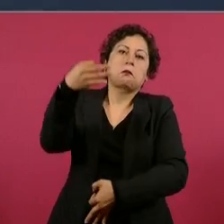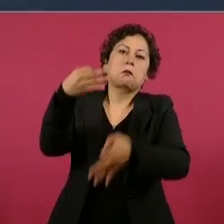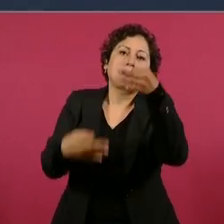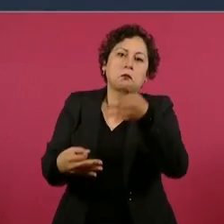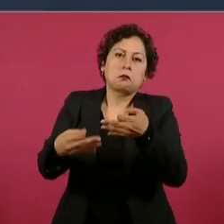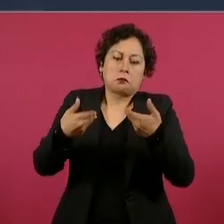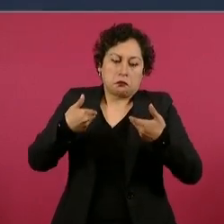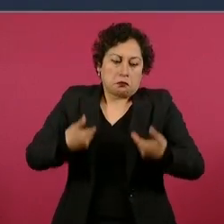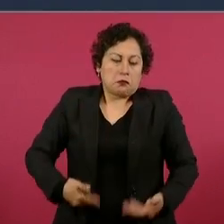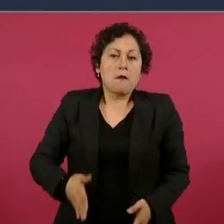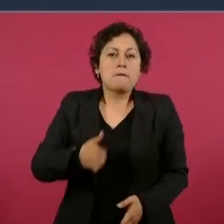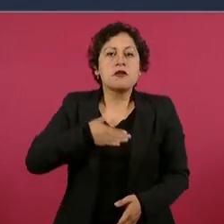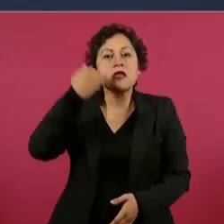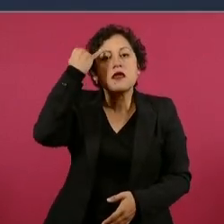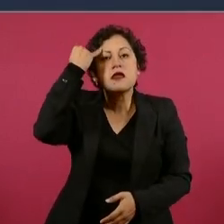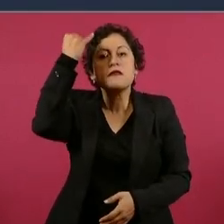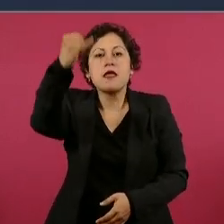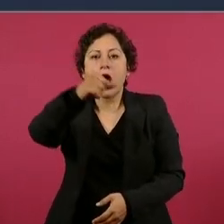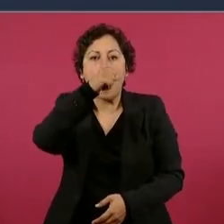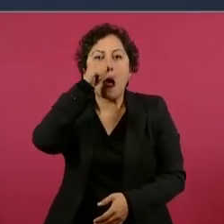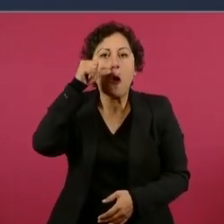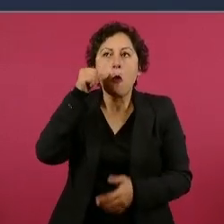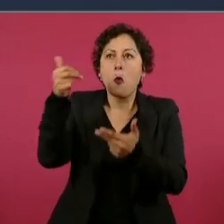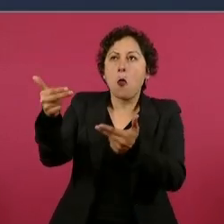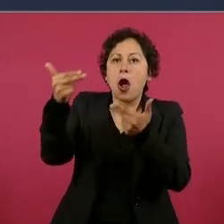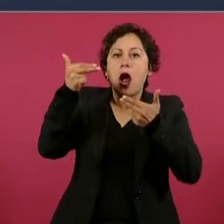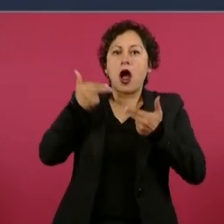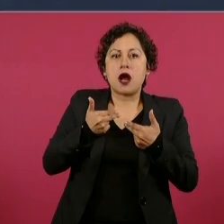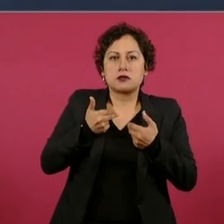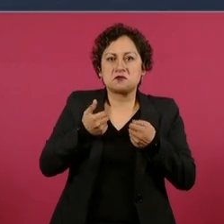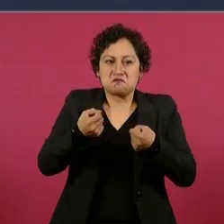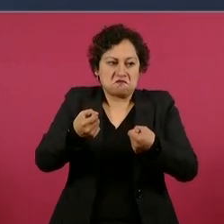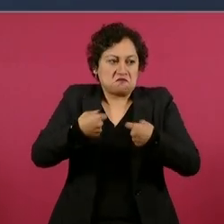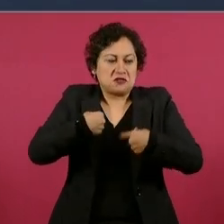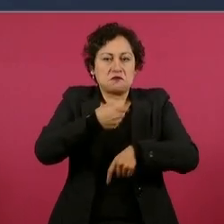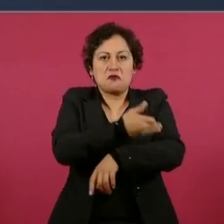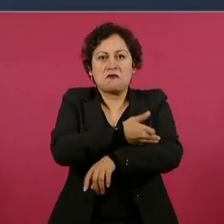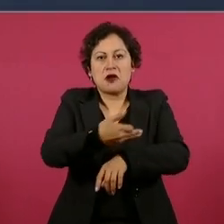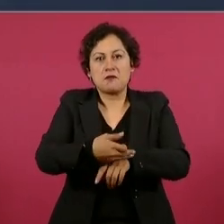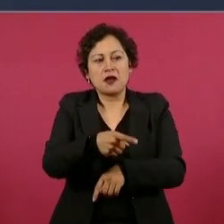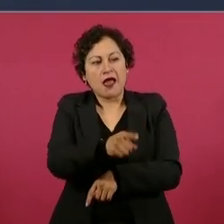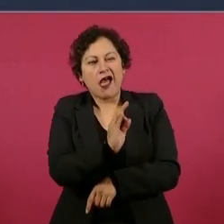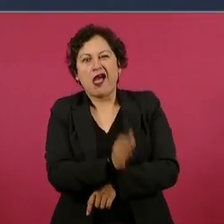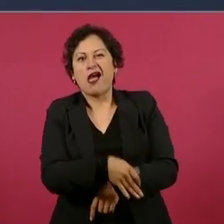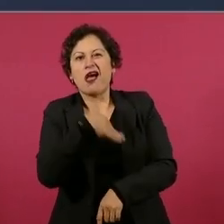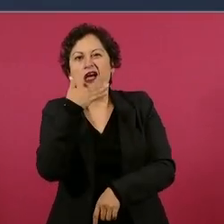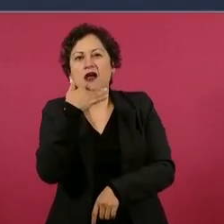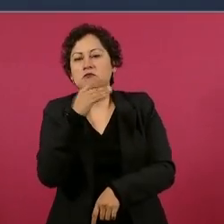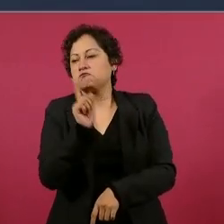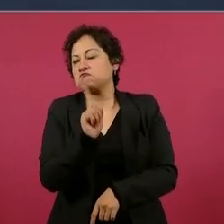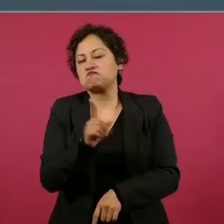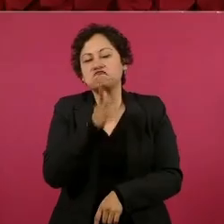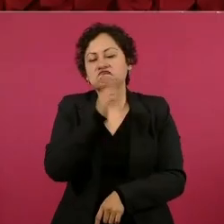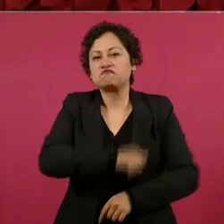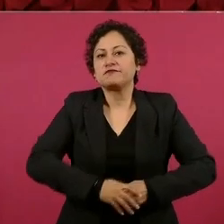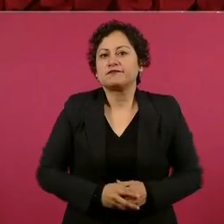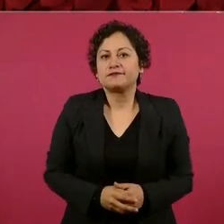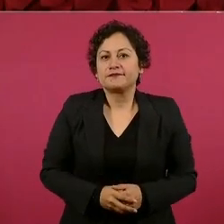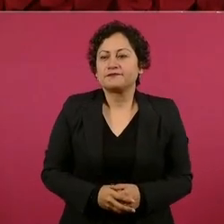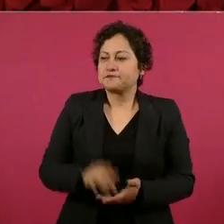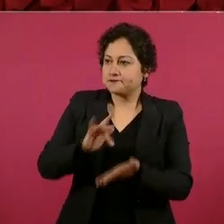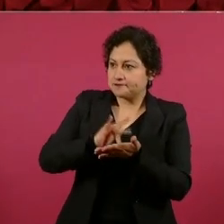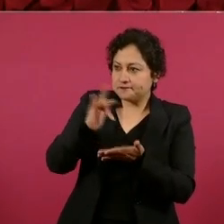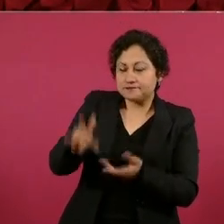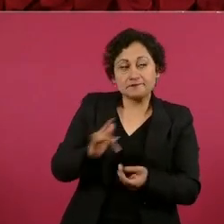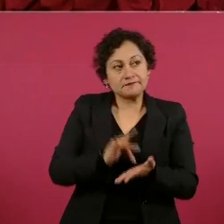ni a mis familiares les toleraría un acto de corrupción. Muy bien. Pues te agradecemos mucho, Andrés. Muchas gracias,